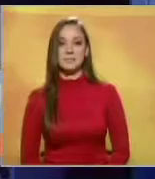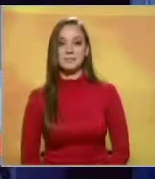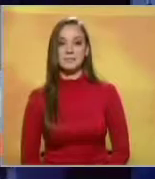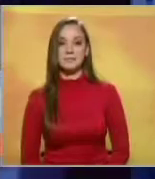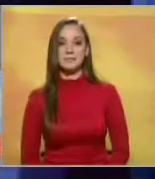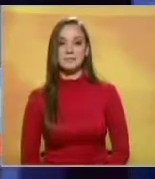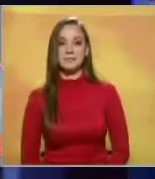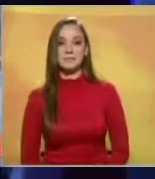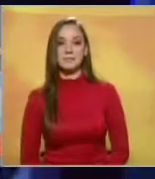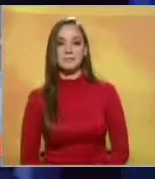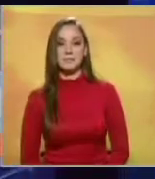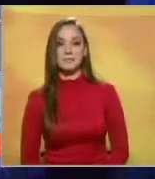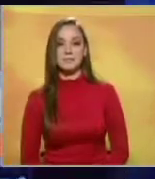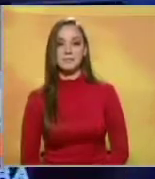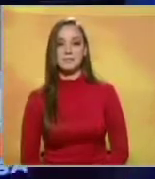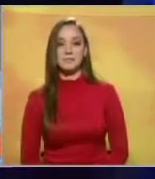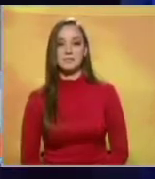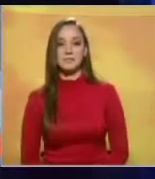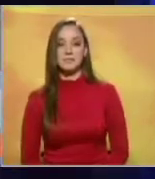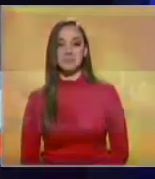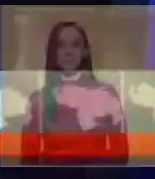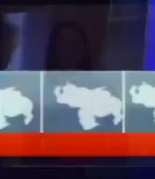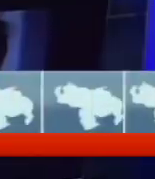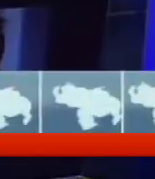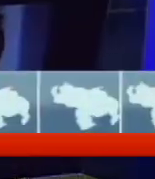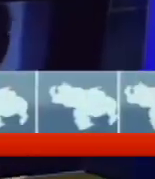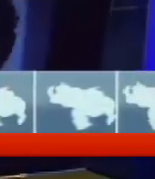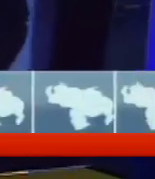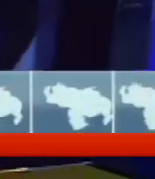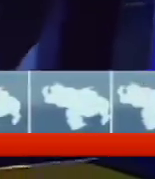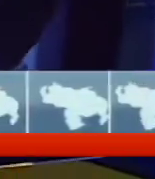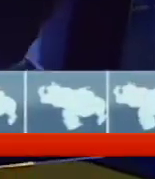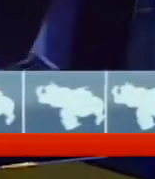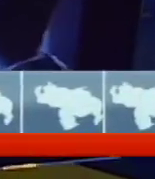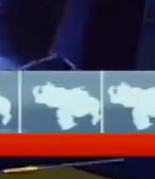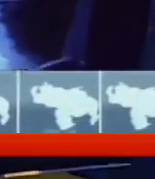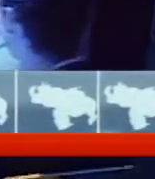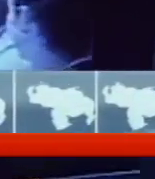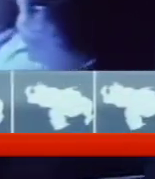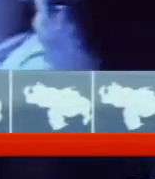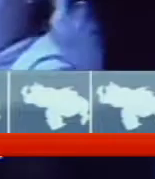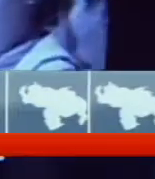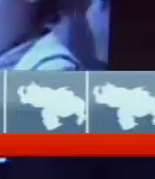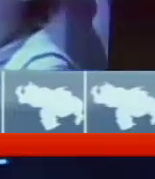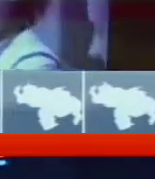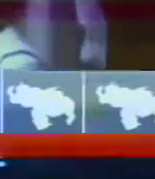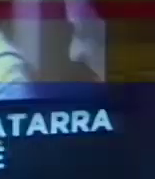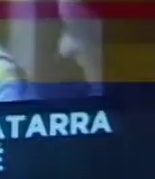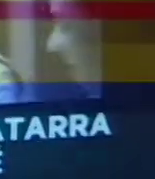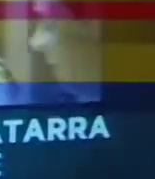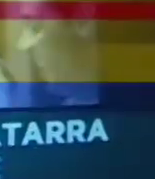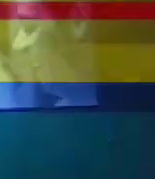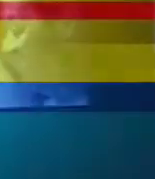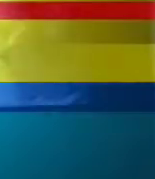como te gustaba a ti de comer chantar más allá de g